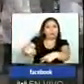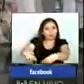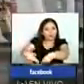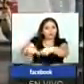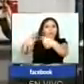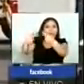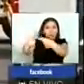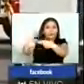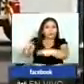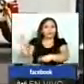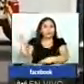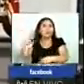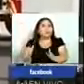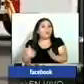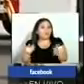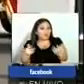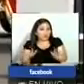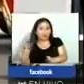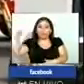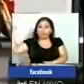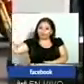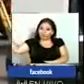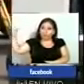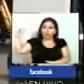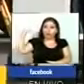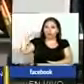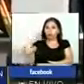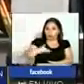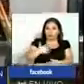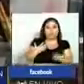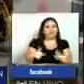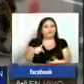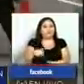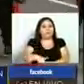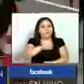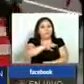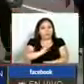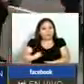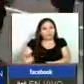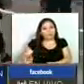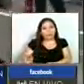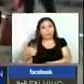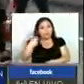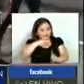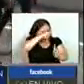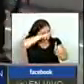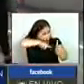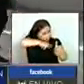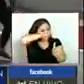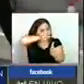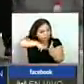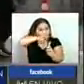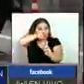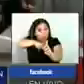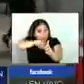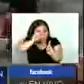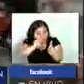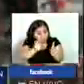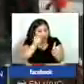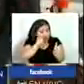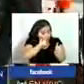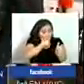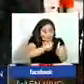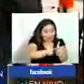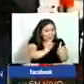Oscar Arnulfo Romero, retornaron hoy al país. A su llegada se les aplicó los protocolos sanitarios para poder verificar